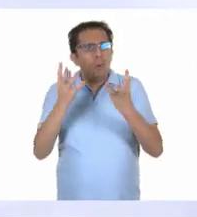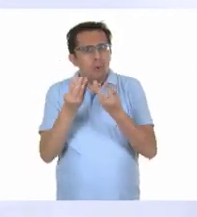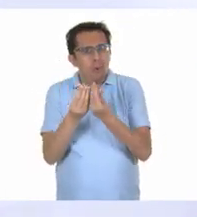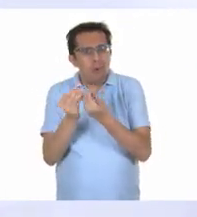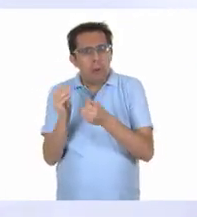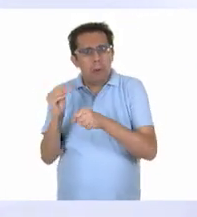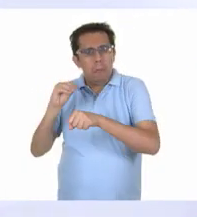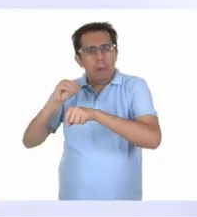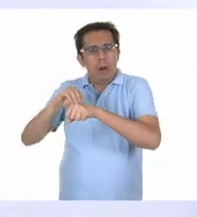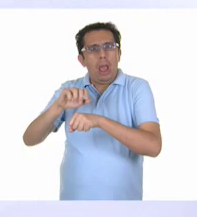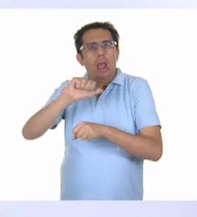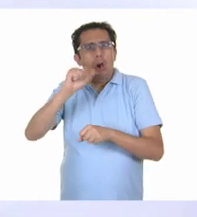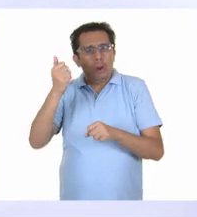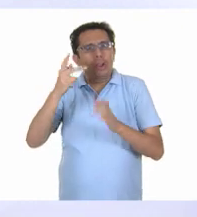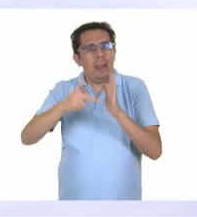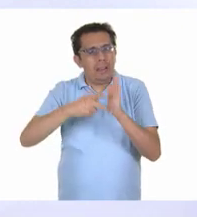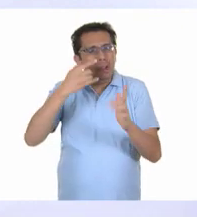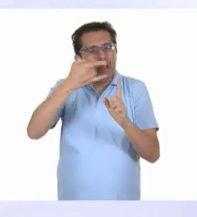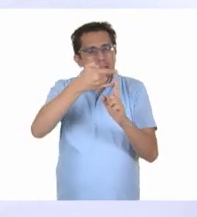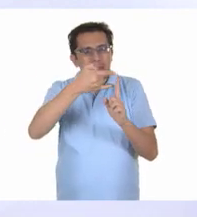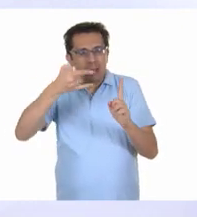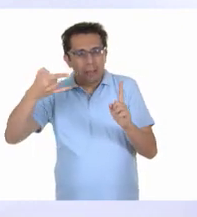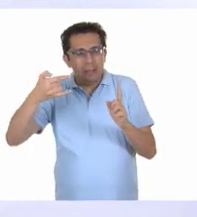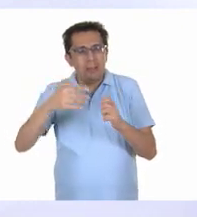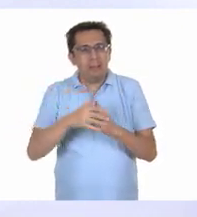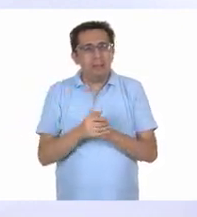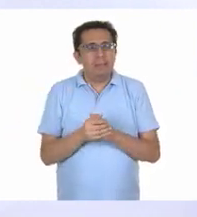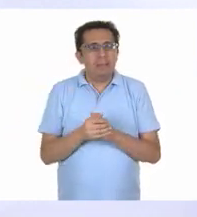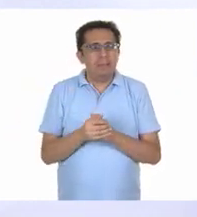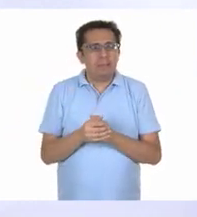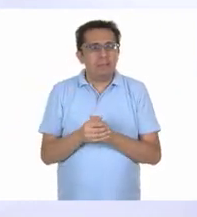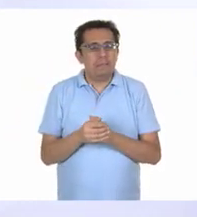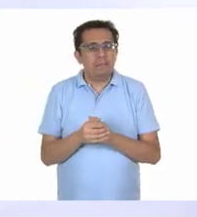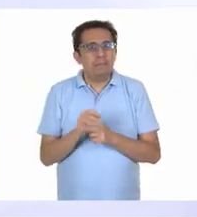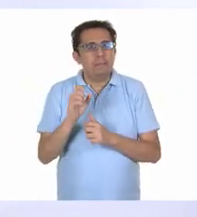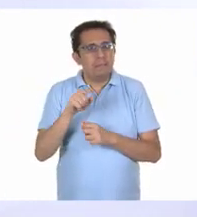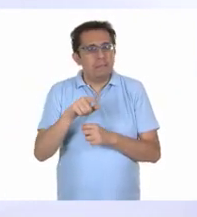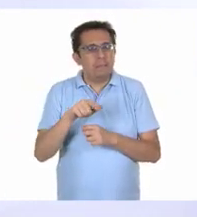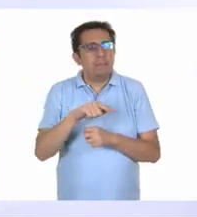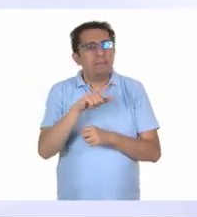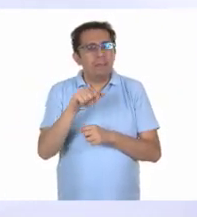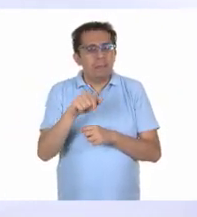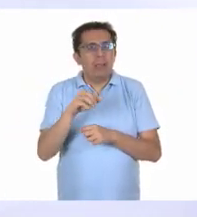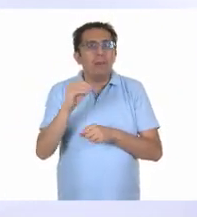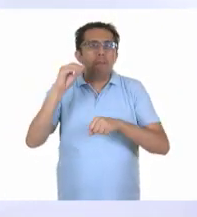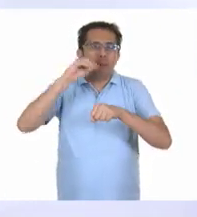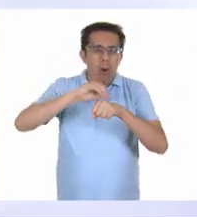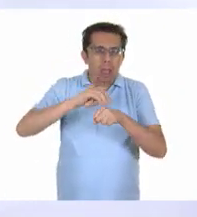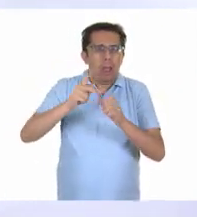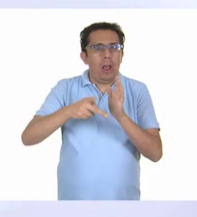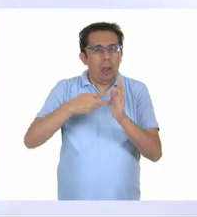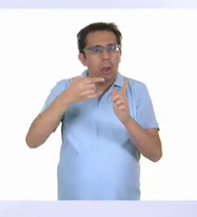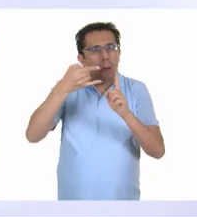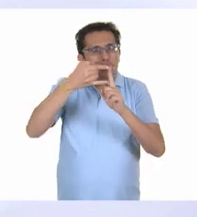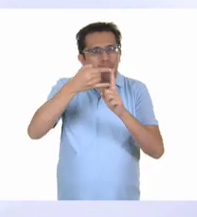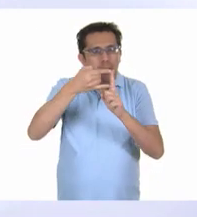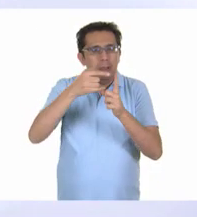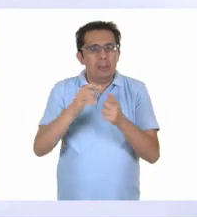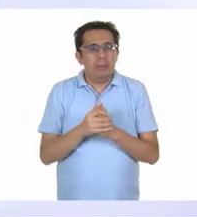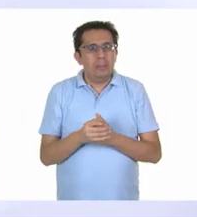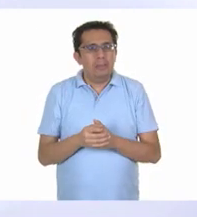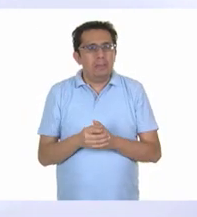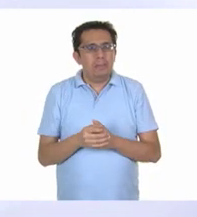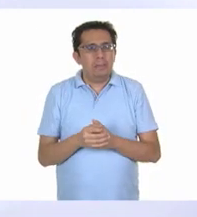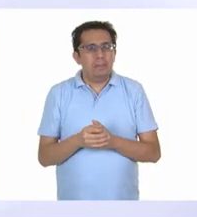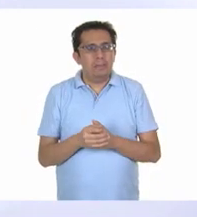Ajá. Y junto al triángulo va otro rectángulo. Otro rectángulo. Y después un